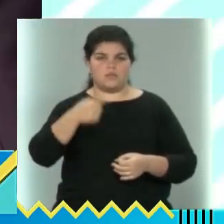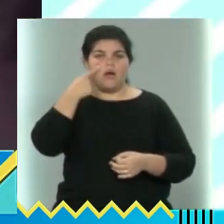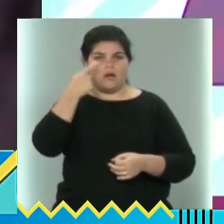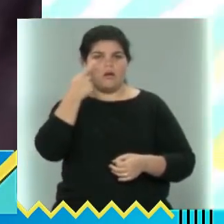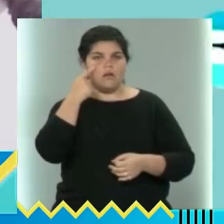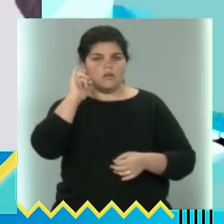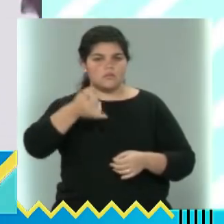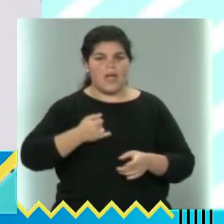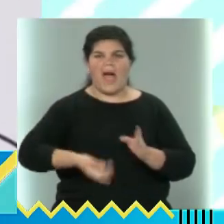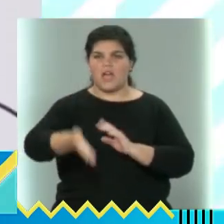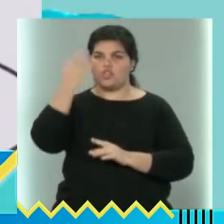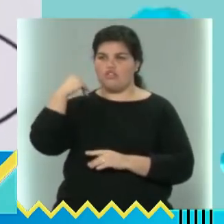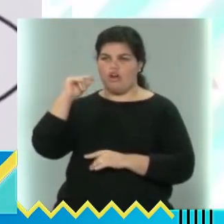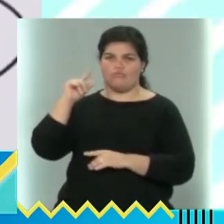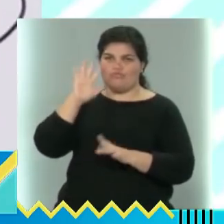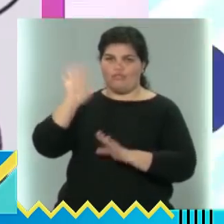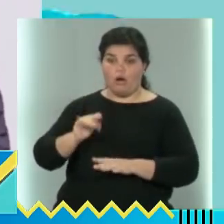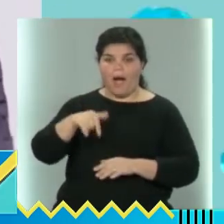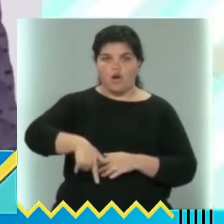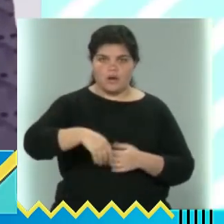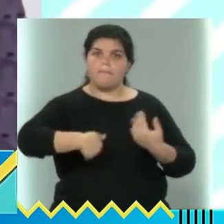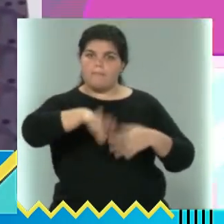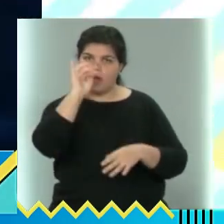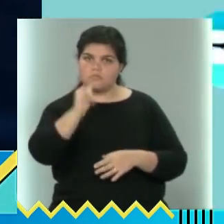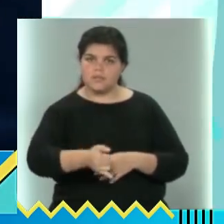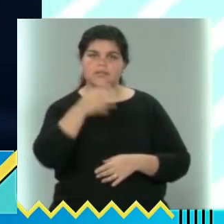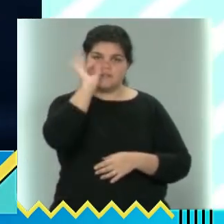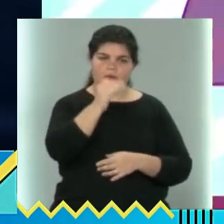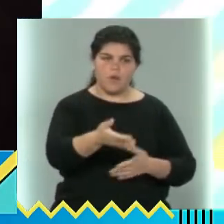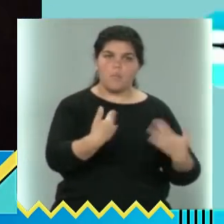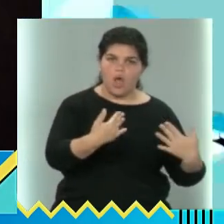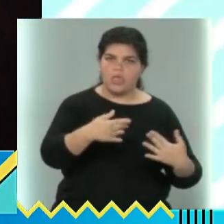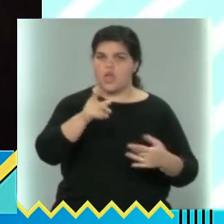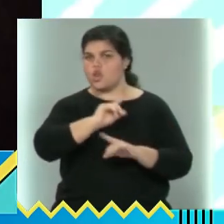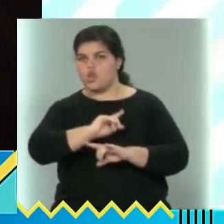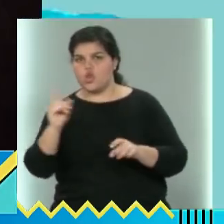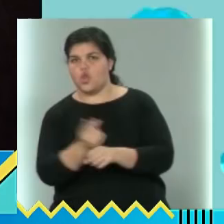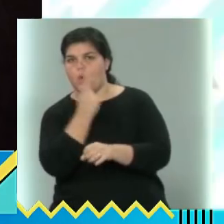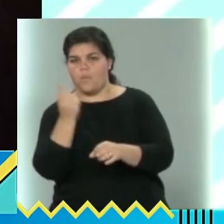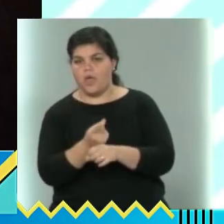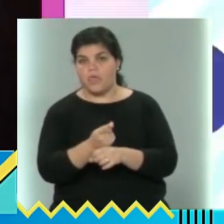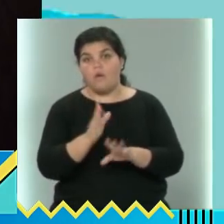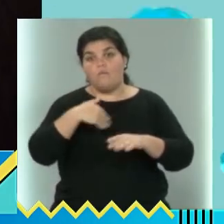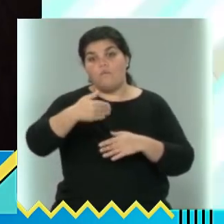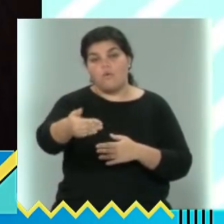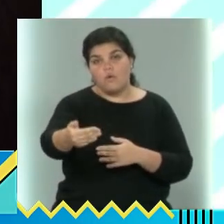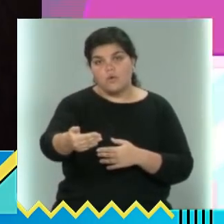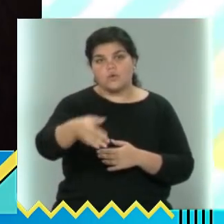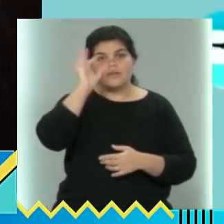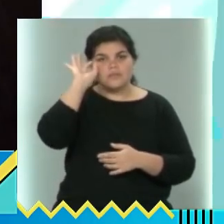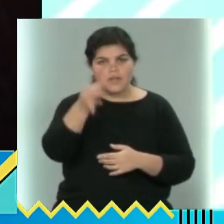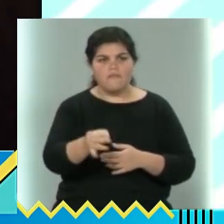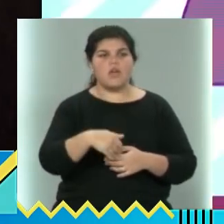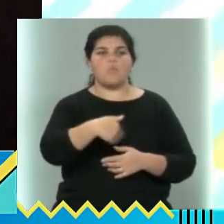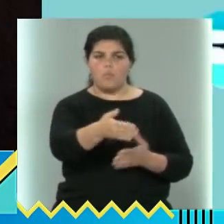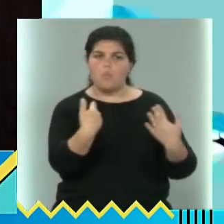la que teníamos hace años atrás, sabemos qué es lo que puede pasar, sabemos lo que no puede pasar, es una realidad. Lo que puede pasar se han definido exactamente,